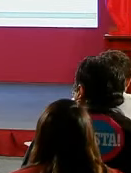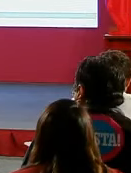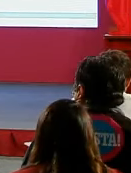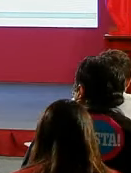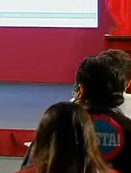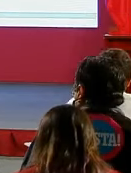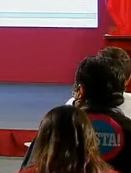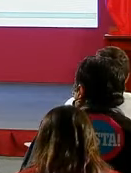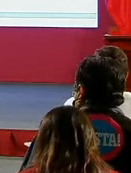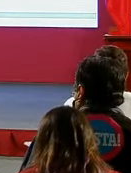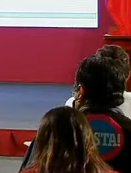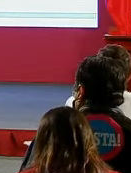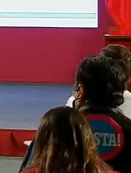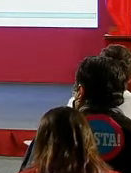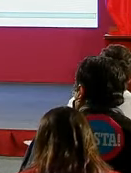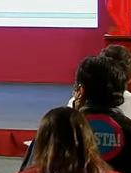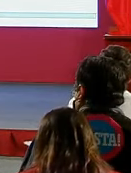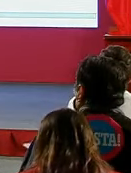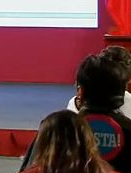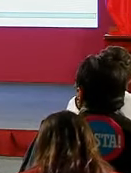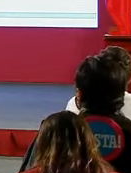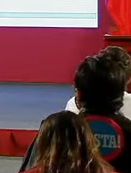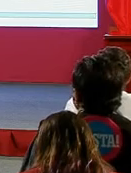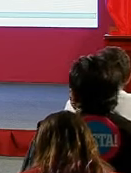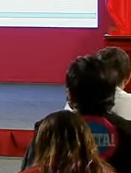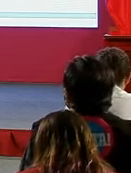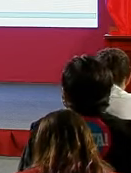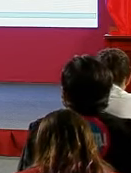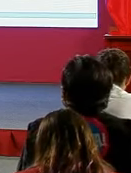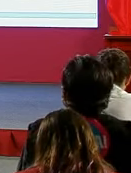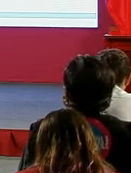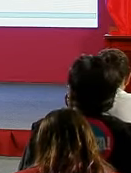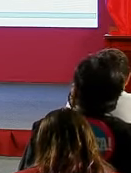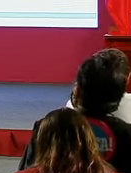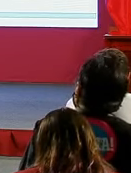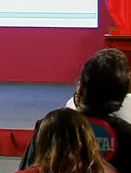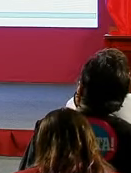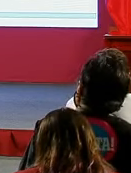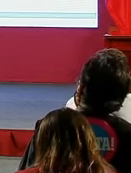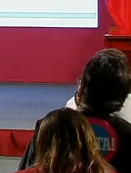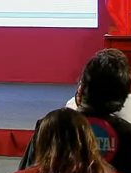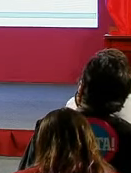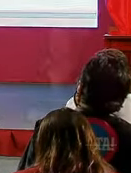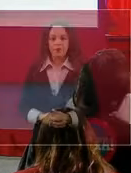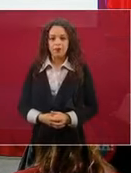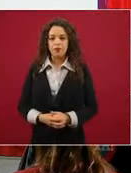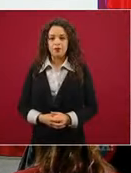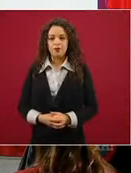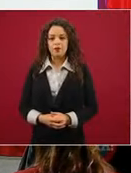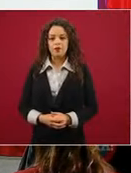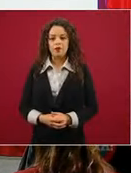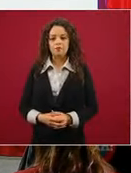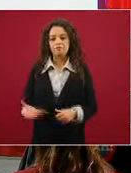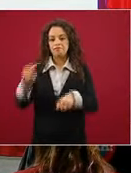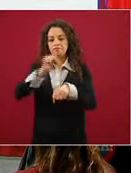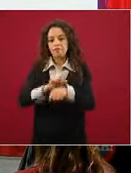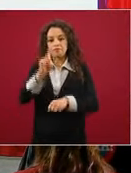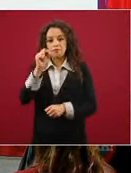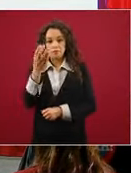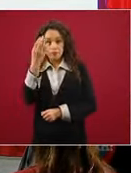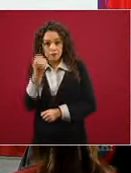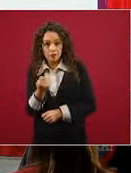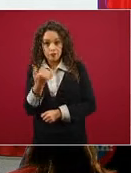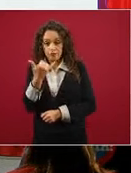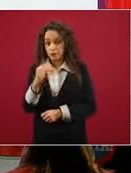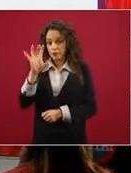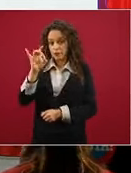semana 26-27, luego ya una diagonal, pero luego vuelve a acelerarse en la última semana, entre la 29 y la 30. Aquí